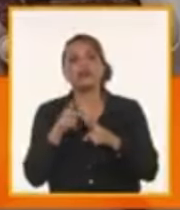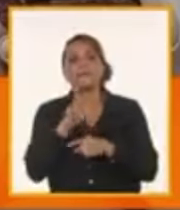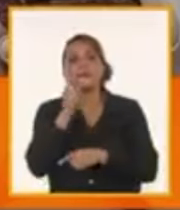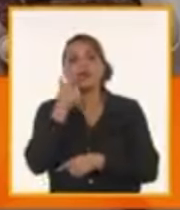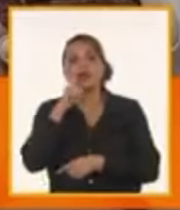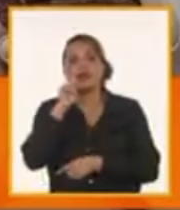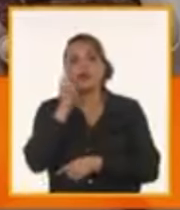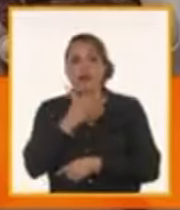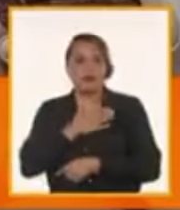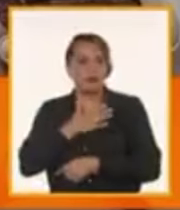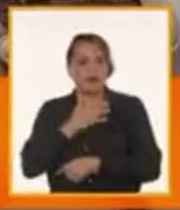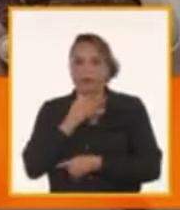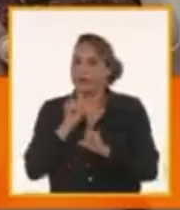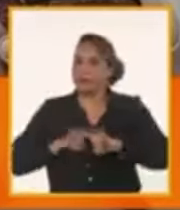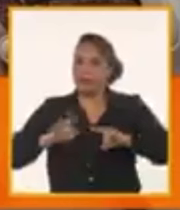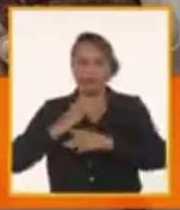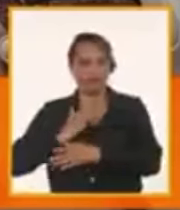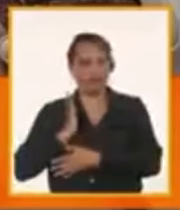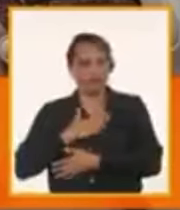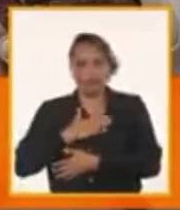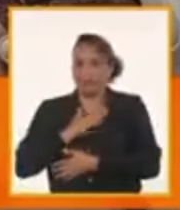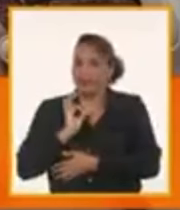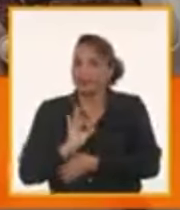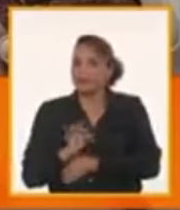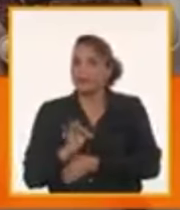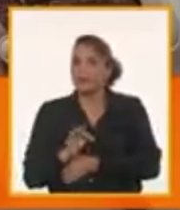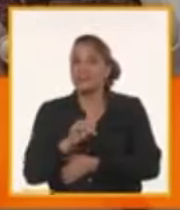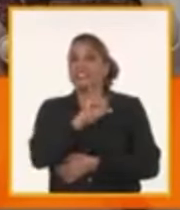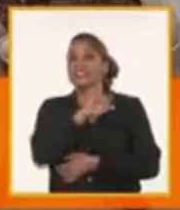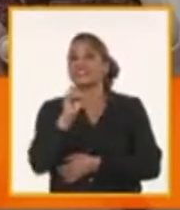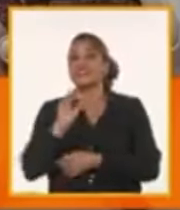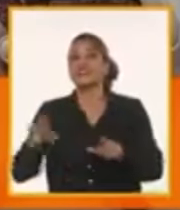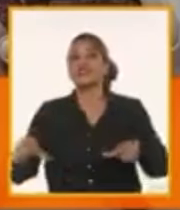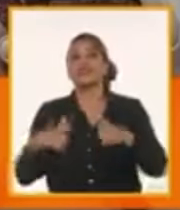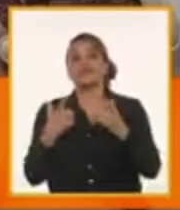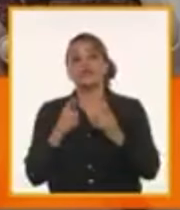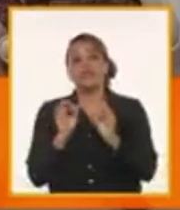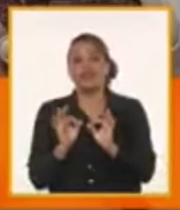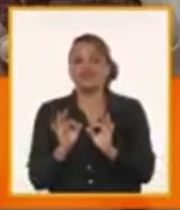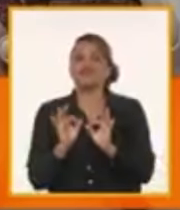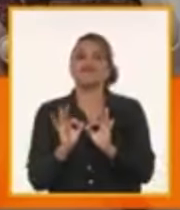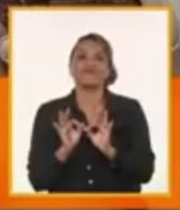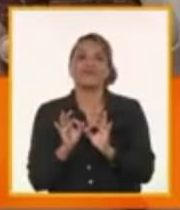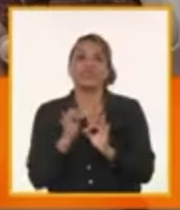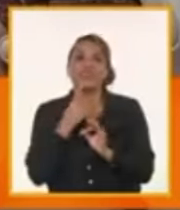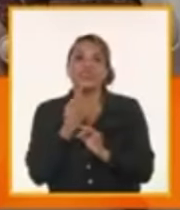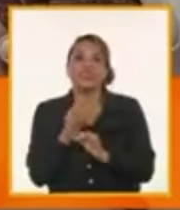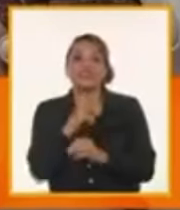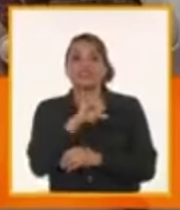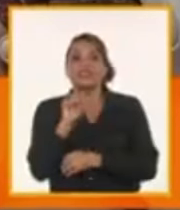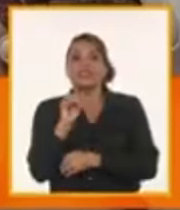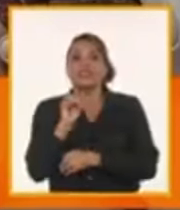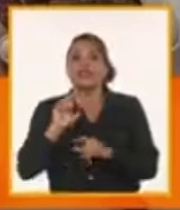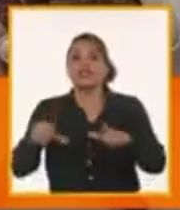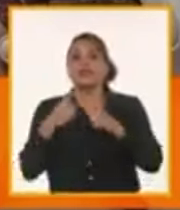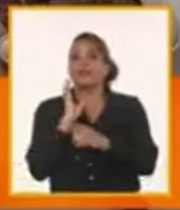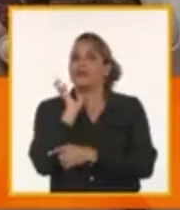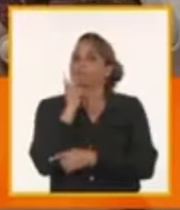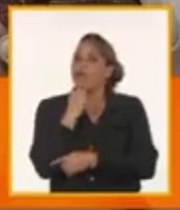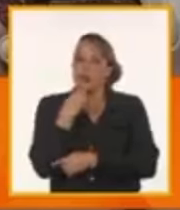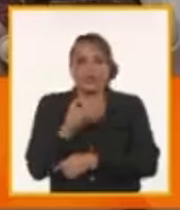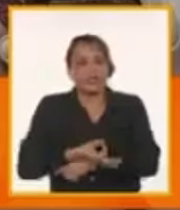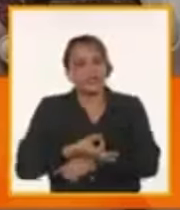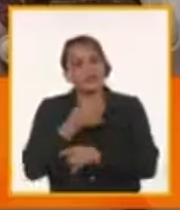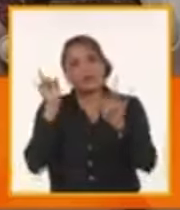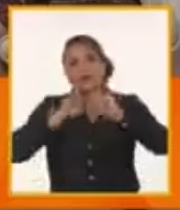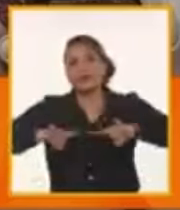universidad má Sí claro F rectora de ahí 60 aniversario no realmente fue un bonito 60 aniversario que la universidad